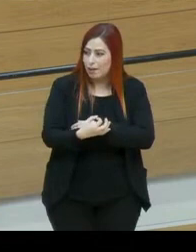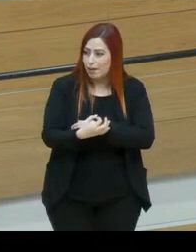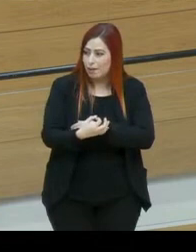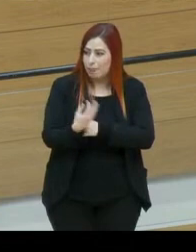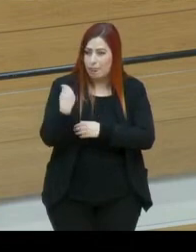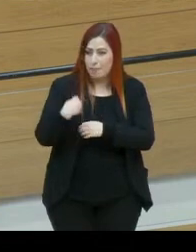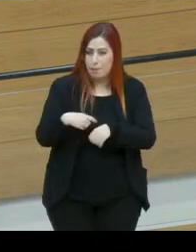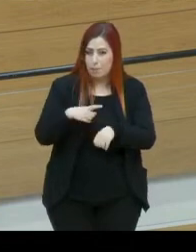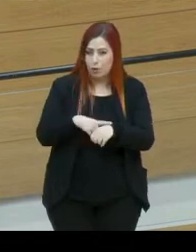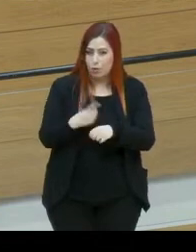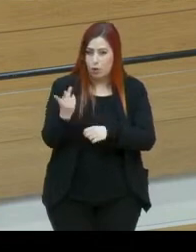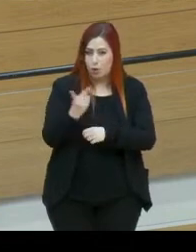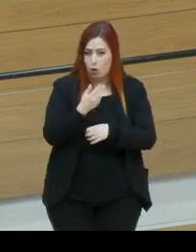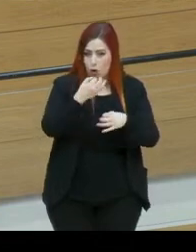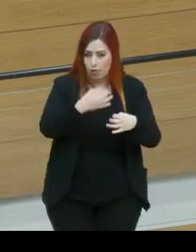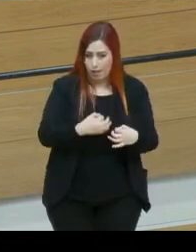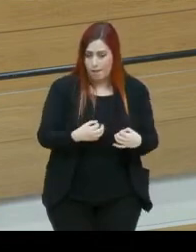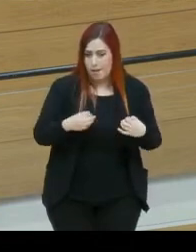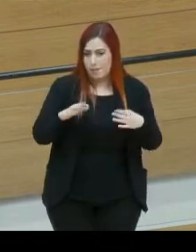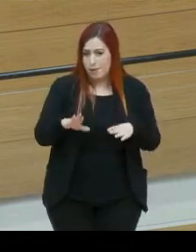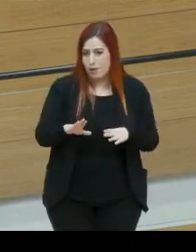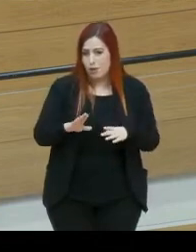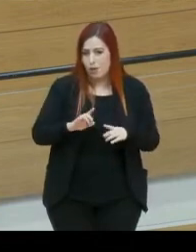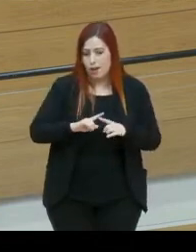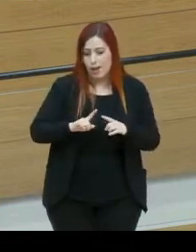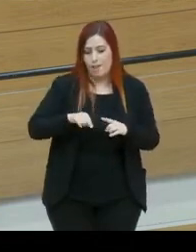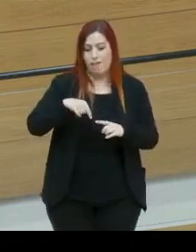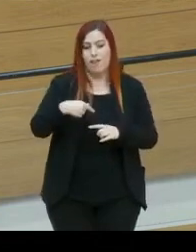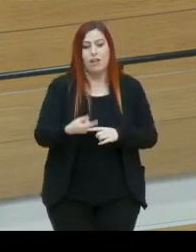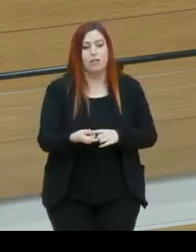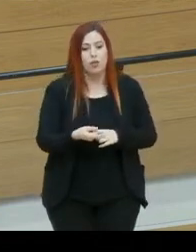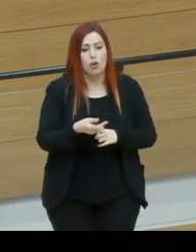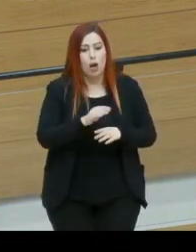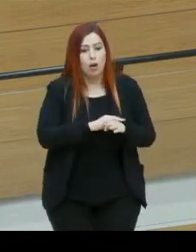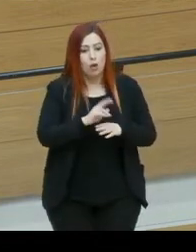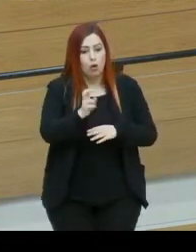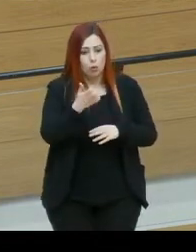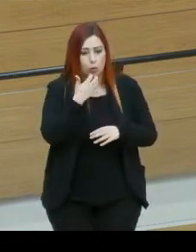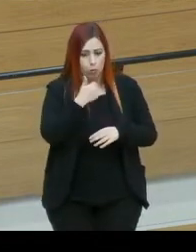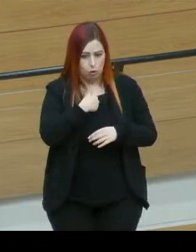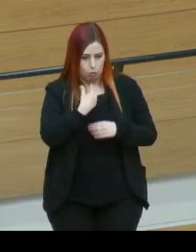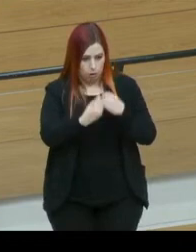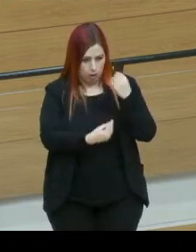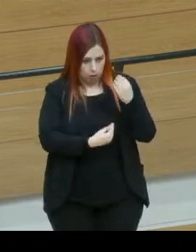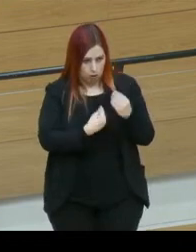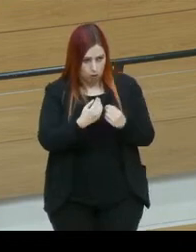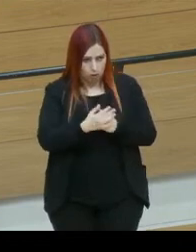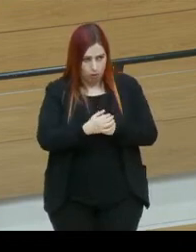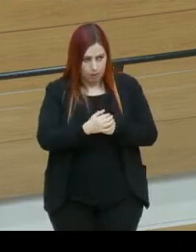mismo tiempo, como has dicho, pero debido a los efectos del alcohol, yo por lo menos creo que es algo que